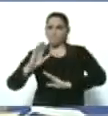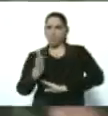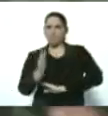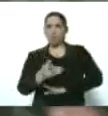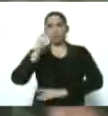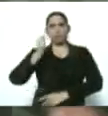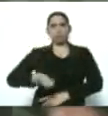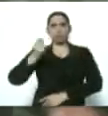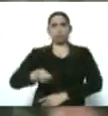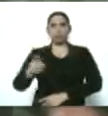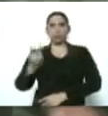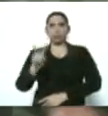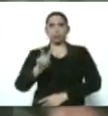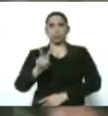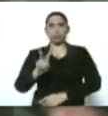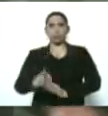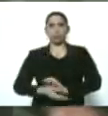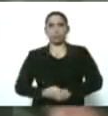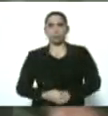Venezuela. Así que